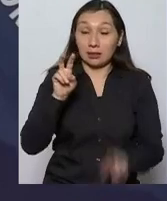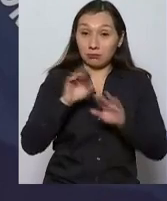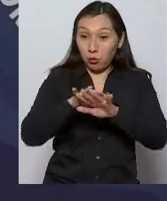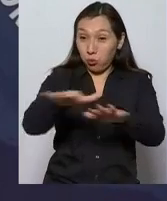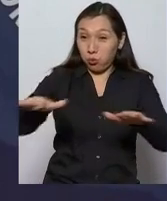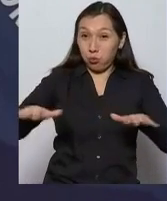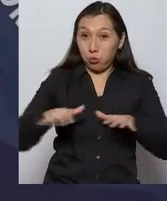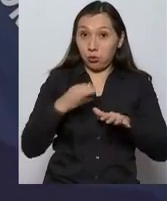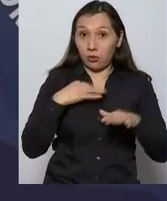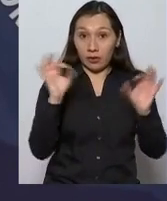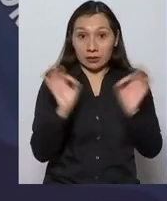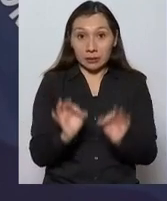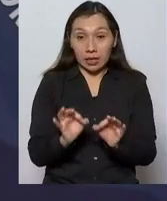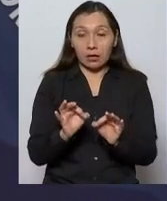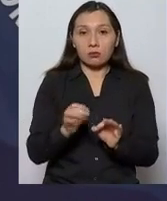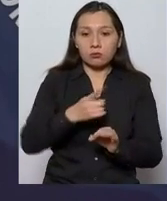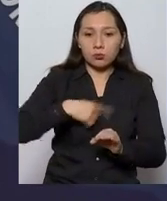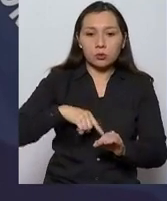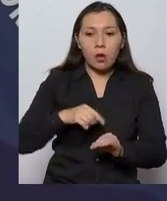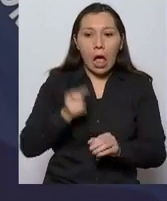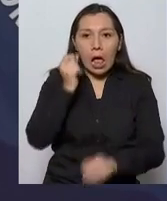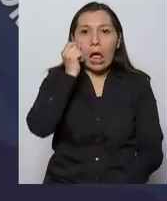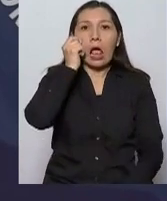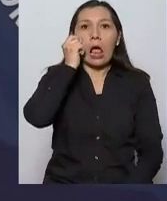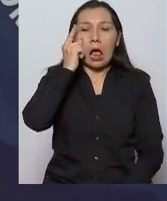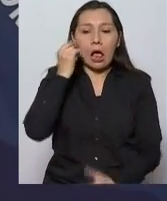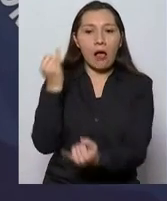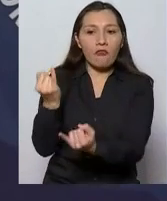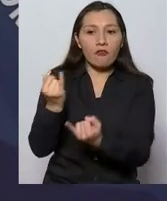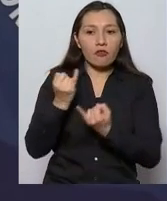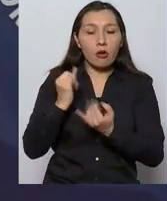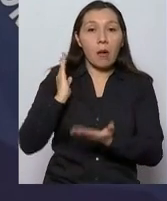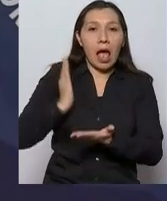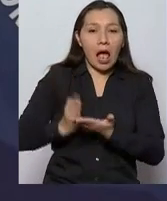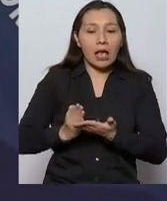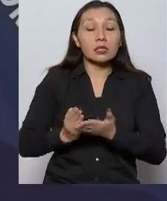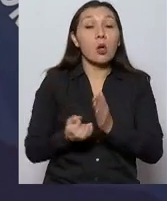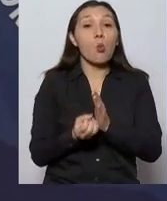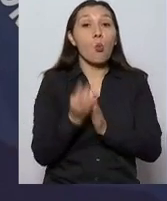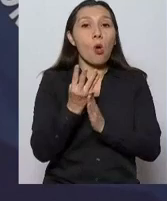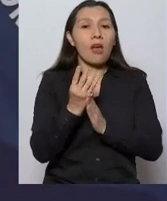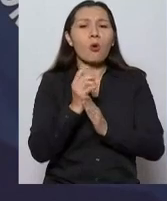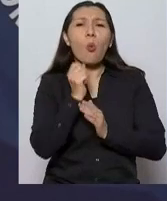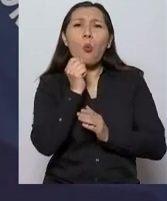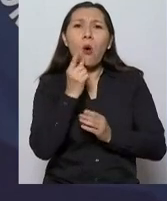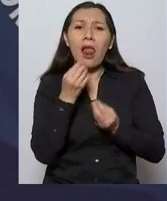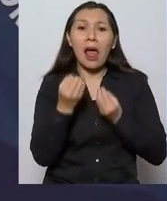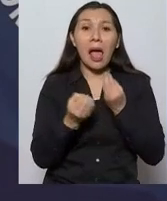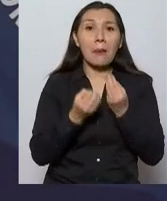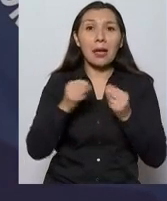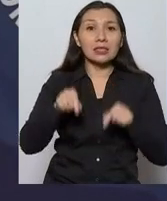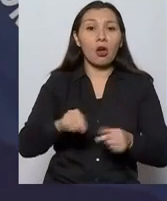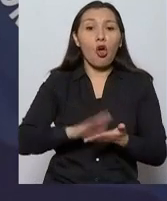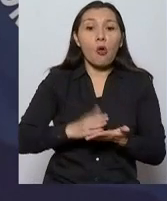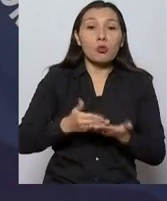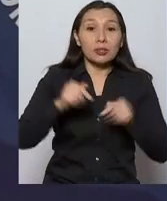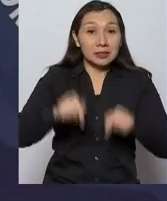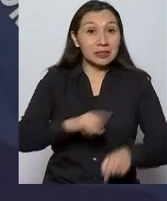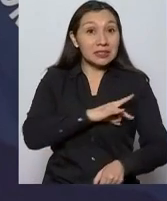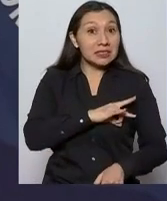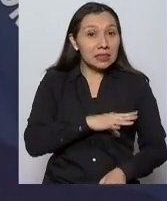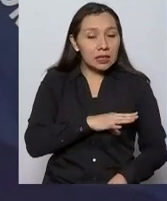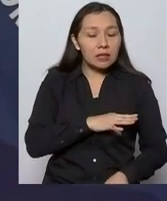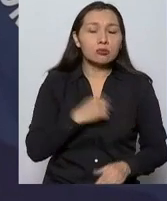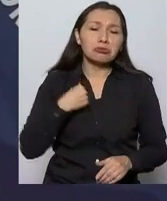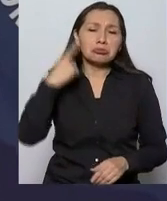contexto, el que nos pongamos al día hasta tener una nueva figura de lo que está pasando en Chile, Yo creo